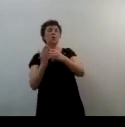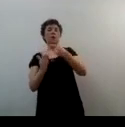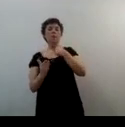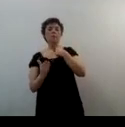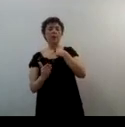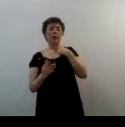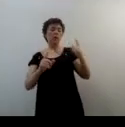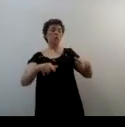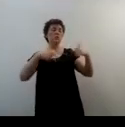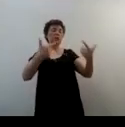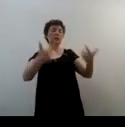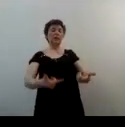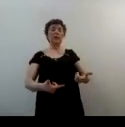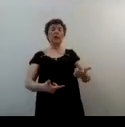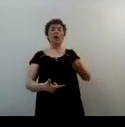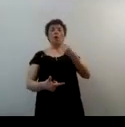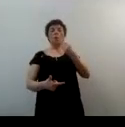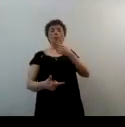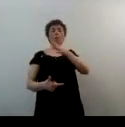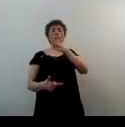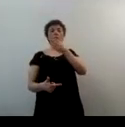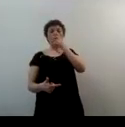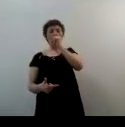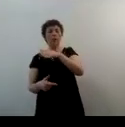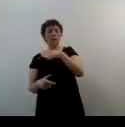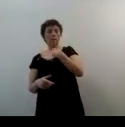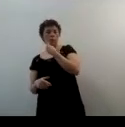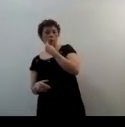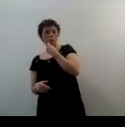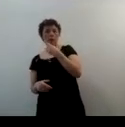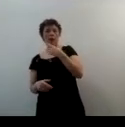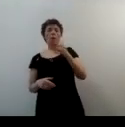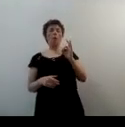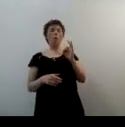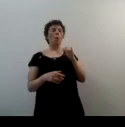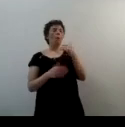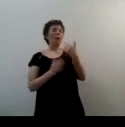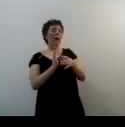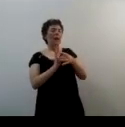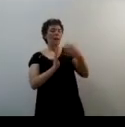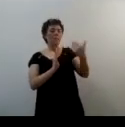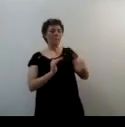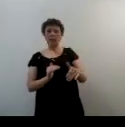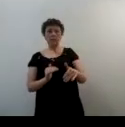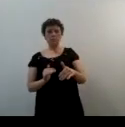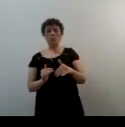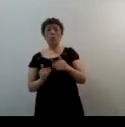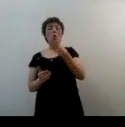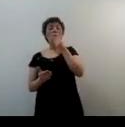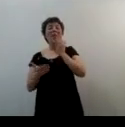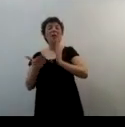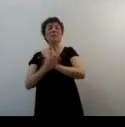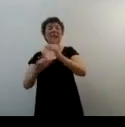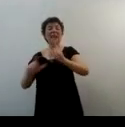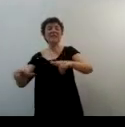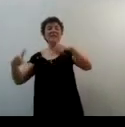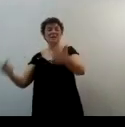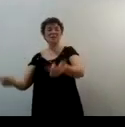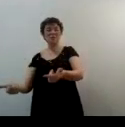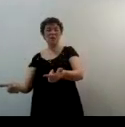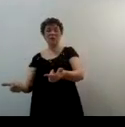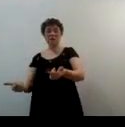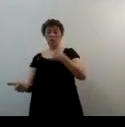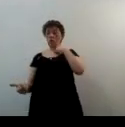comida porque no es apta para el consumidor o se considera que no es apta. No, no, la mitad es lo que se tira, en lo que tira el consumidor en su